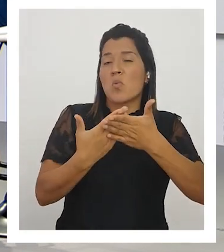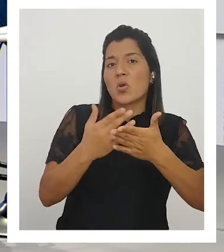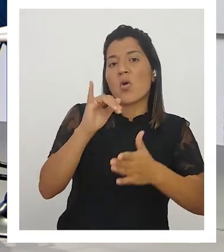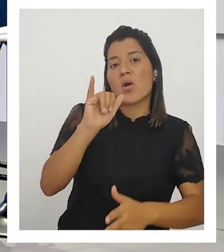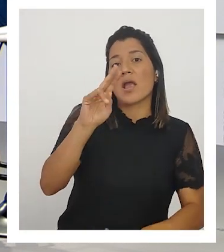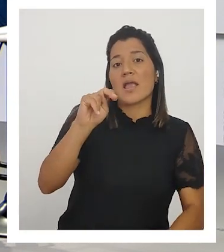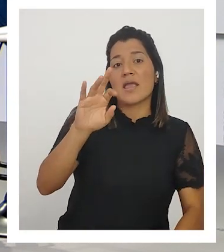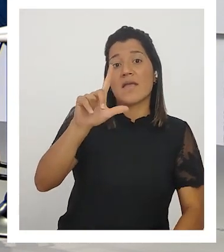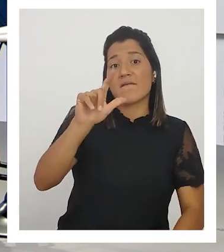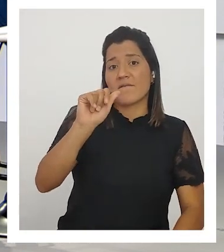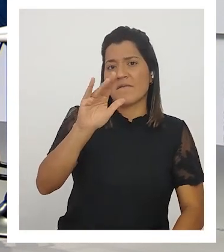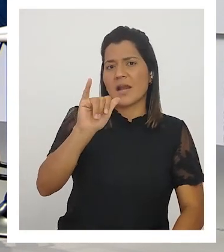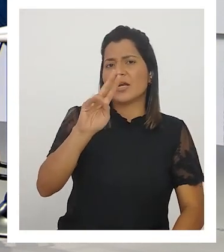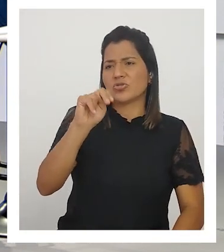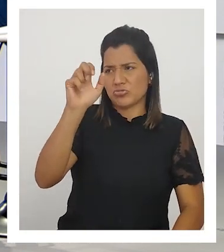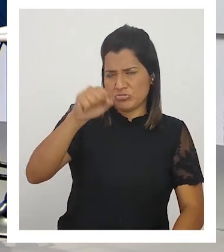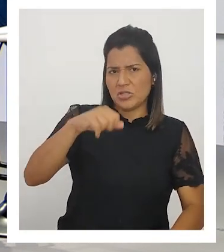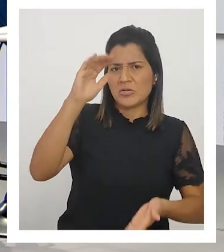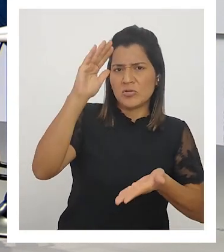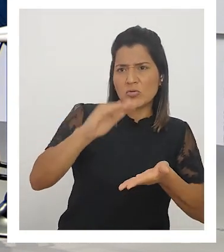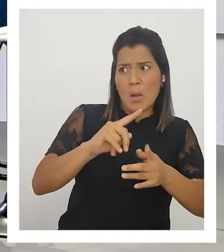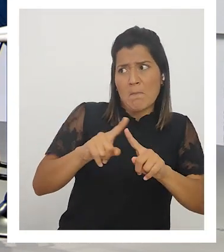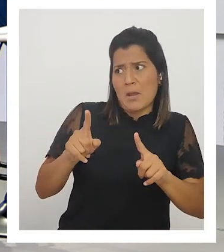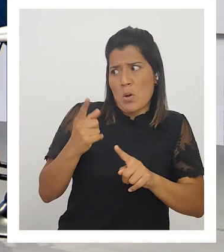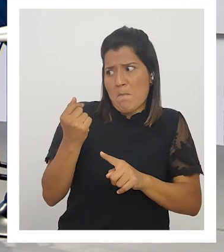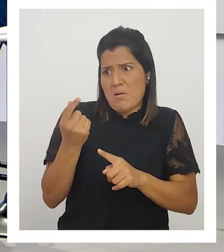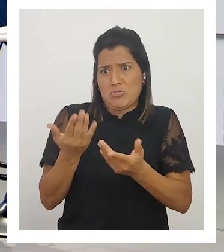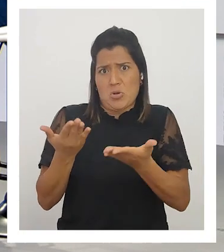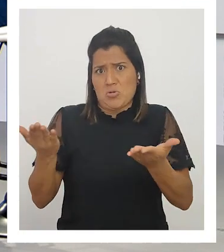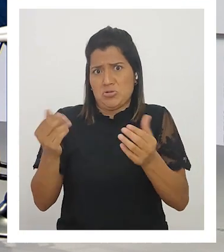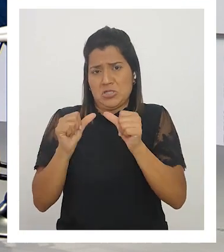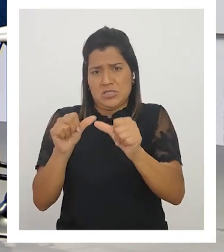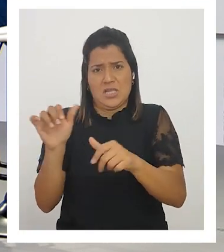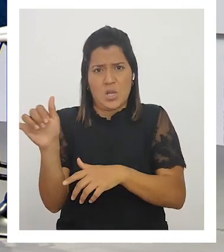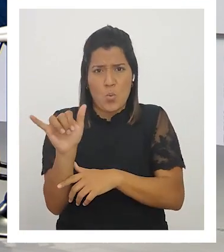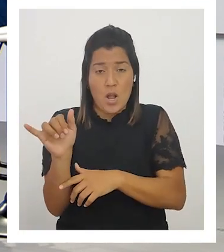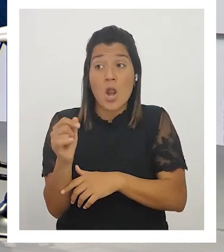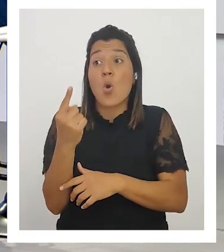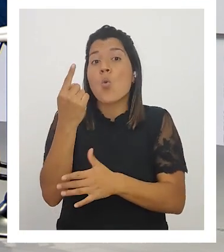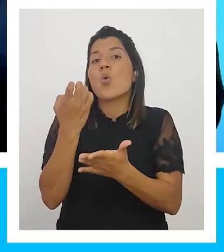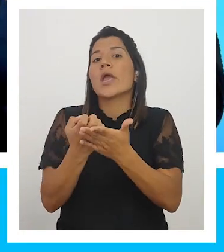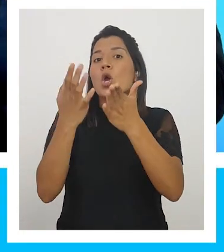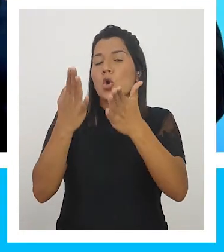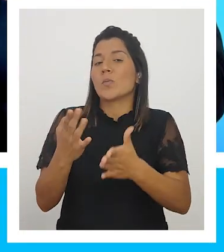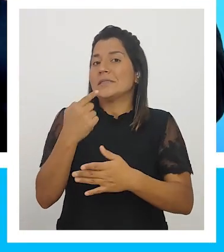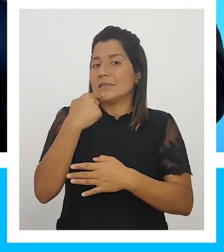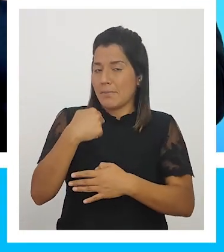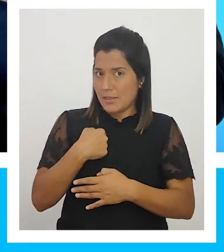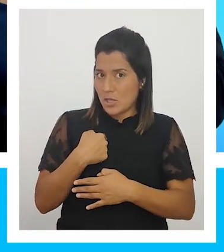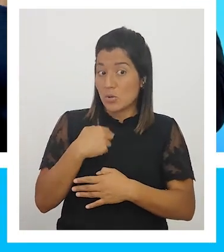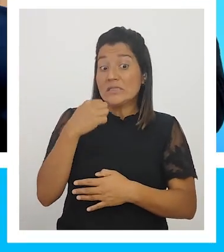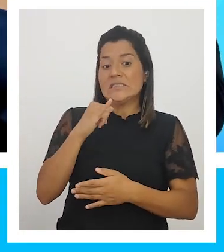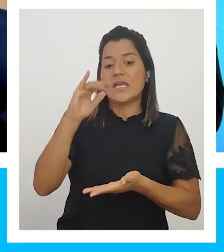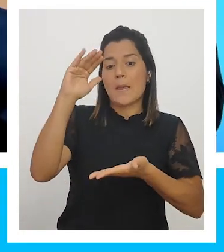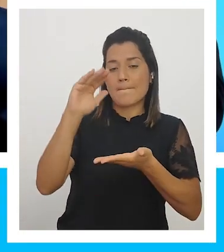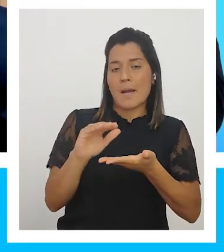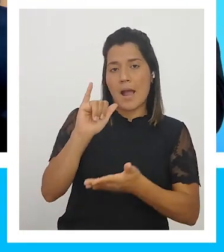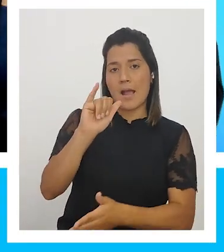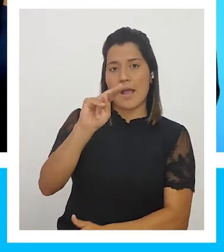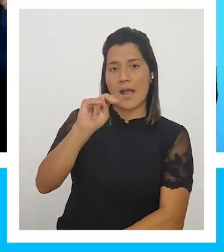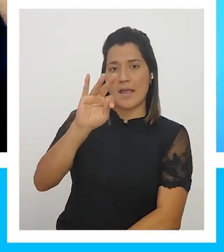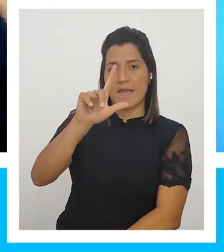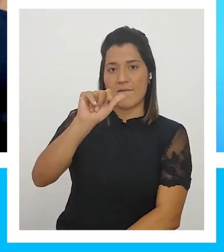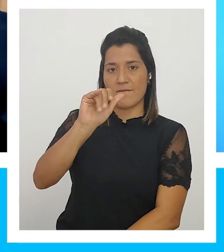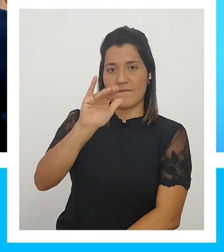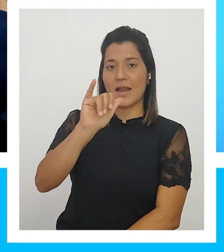vida sigue igual. Un día de estos un economista me decía, bueno, el hecho de que baje la inflación quiere decir que se controla